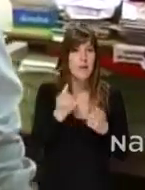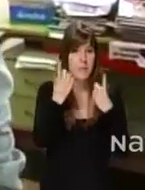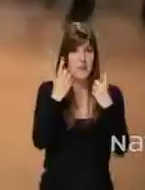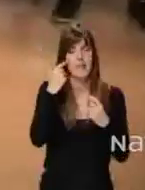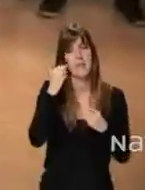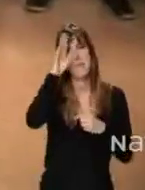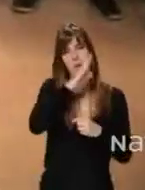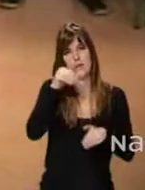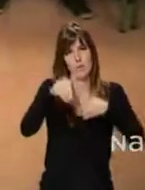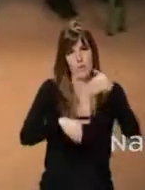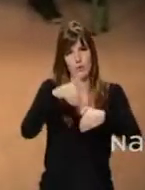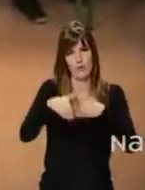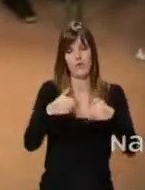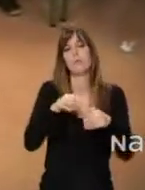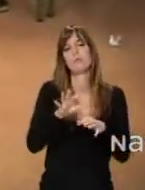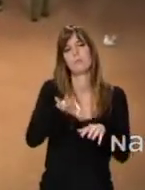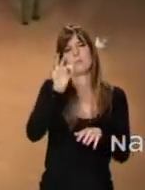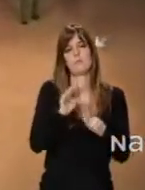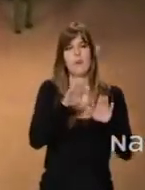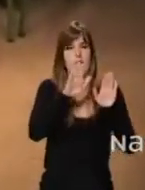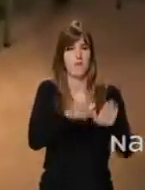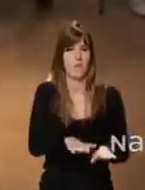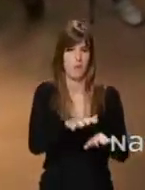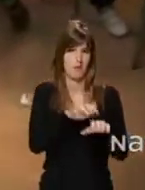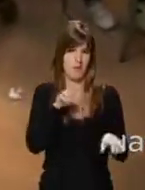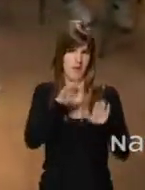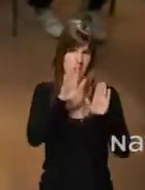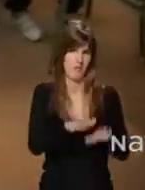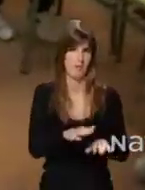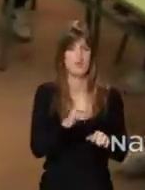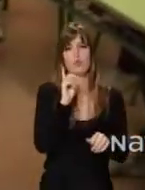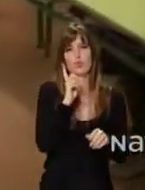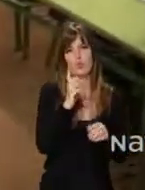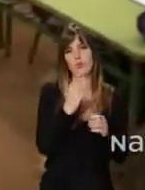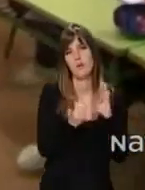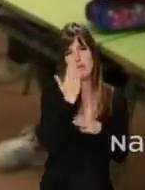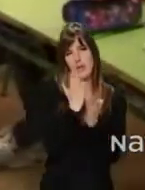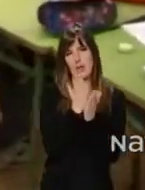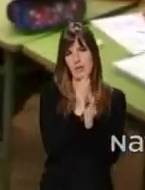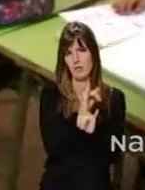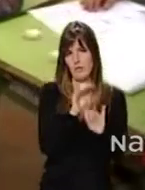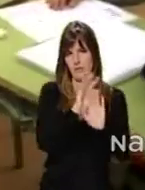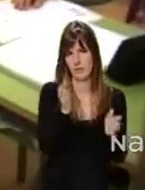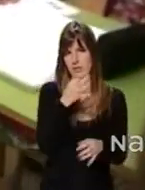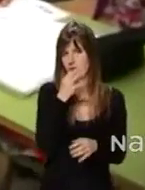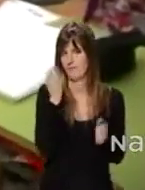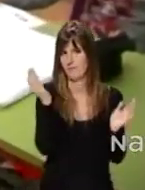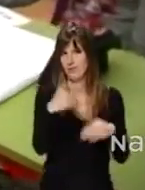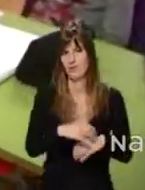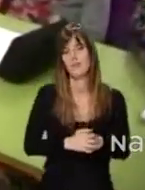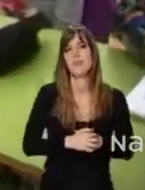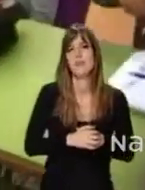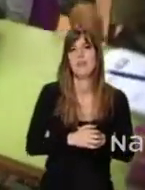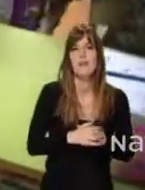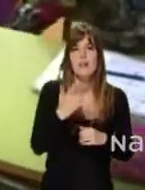99,9% de satisfacción. La realidad es que es una metodología diferente. Ellos mismos, unos aprenden de